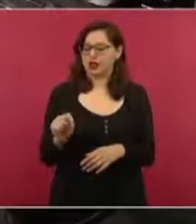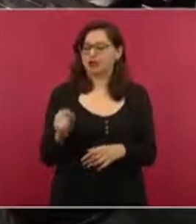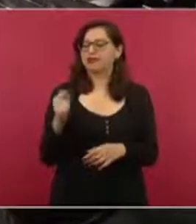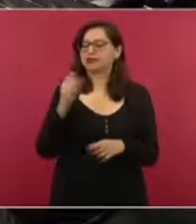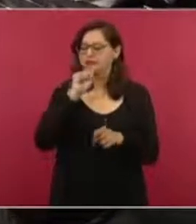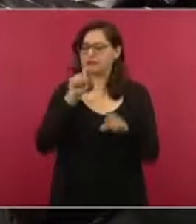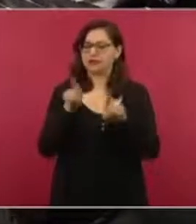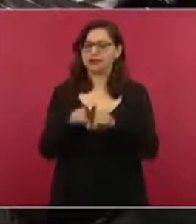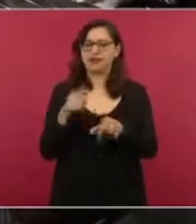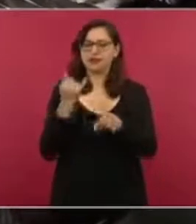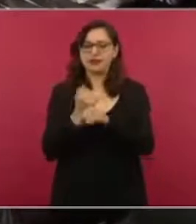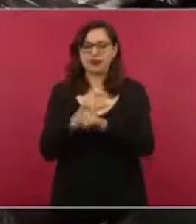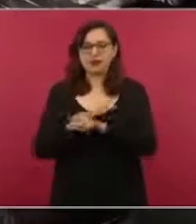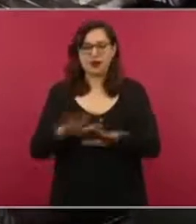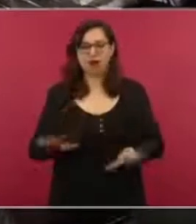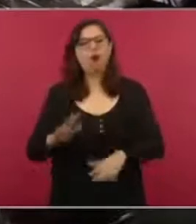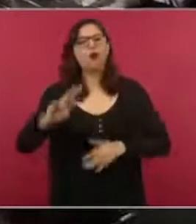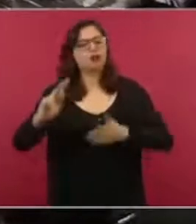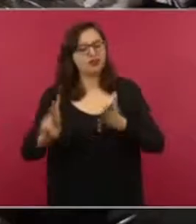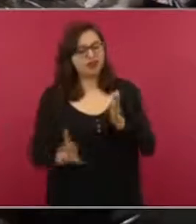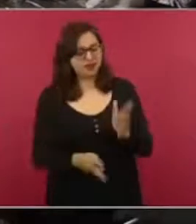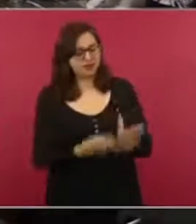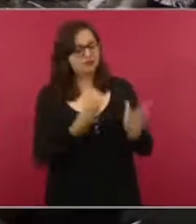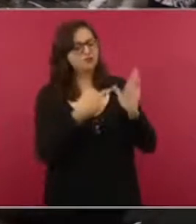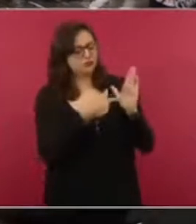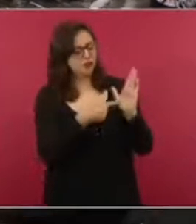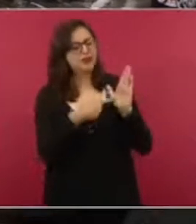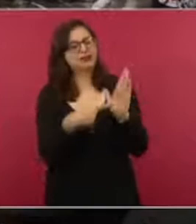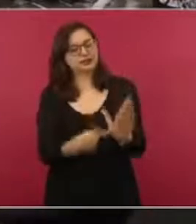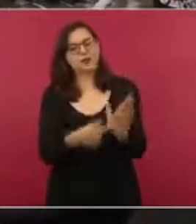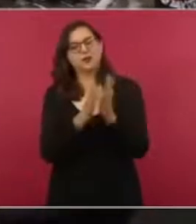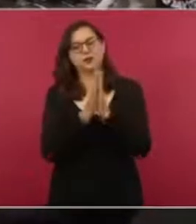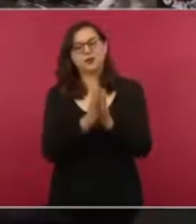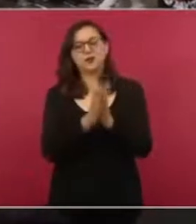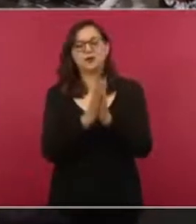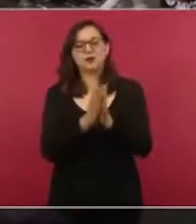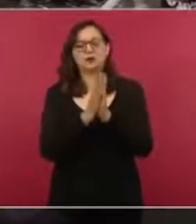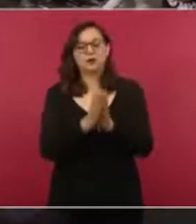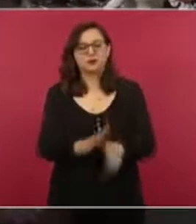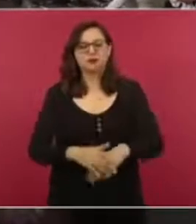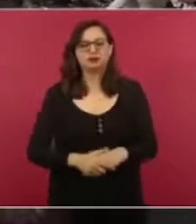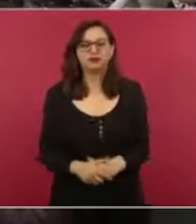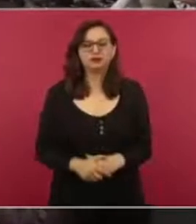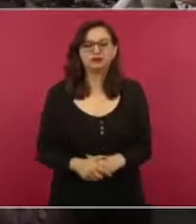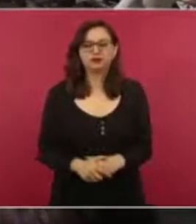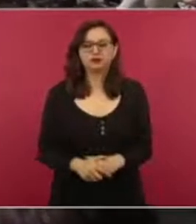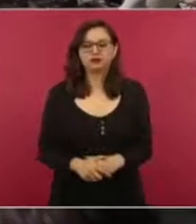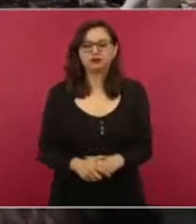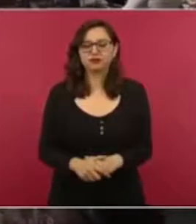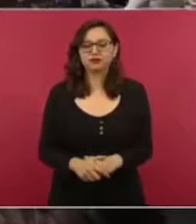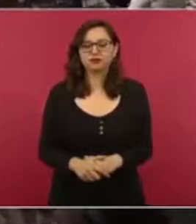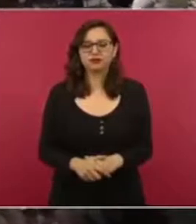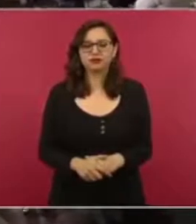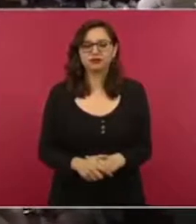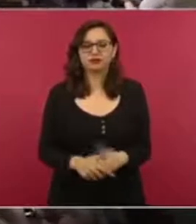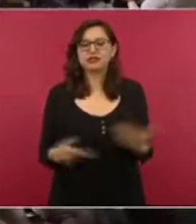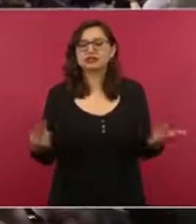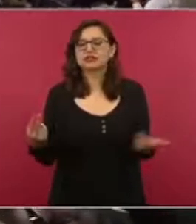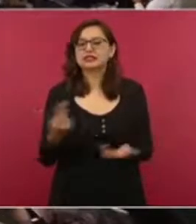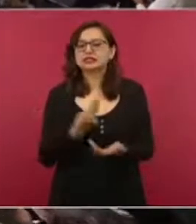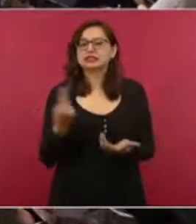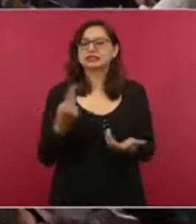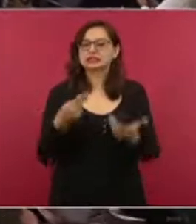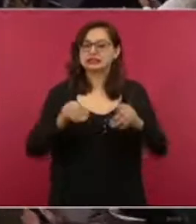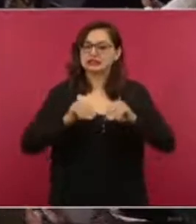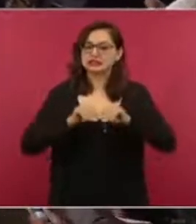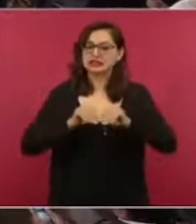senadora, despacito, tranquilo. O sea, porque si no, esto no lo van a ver en